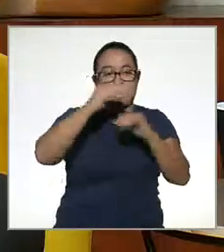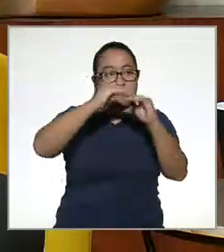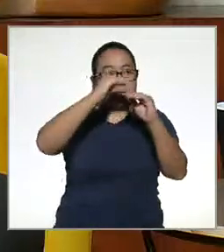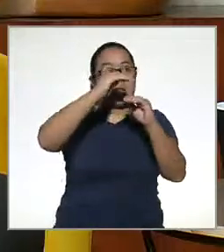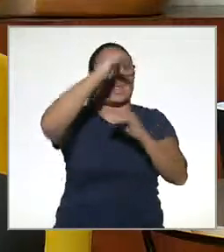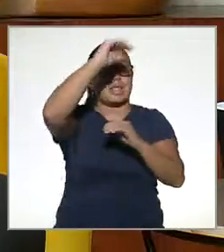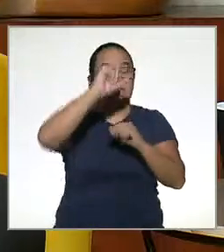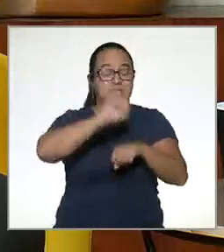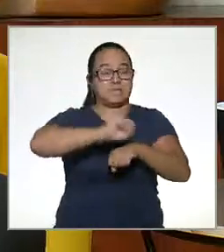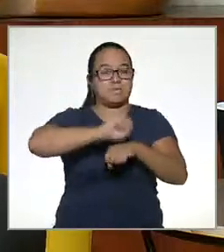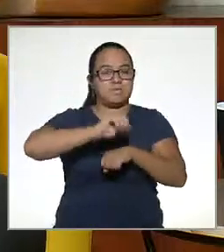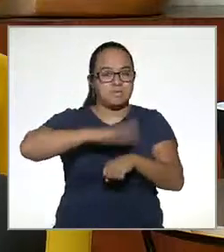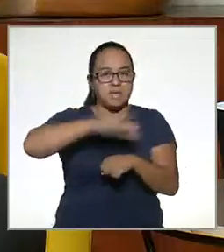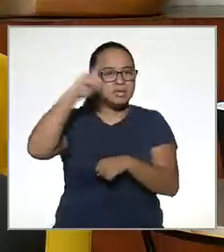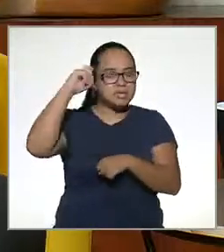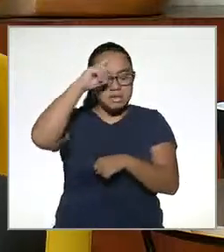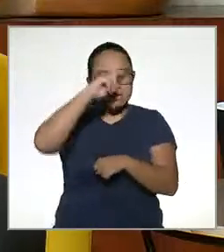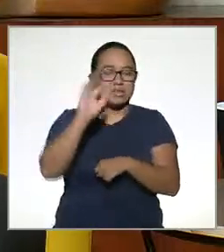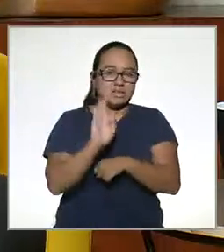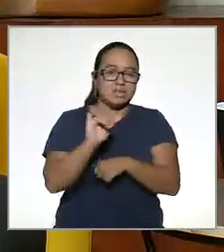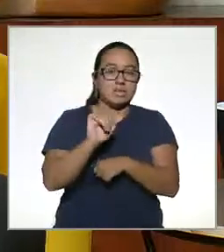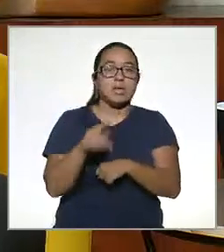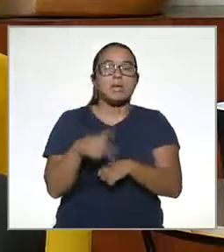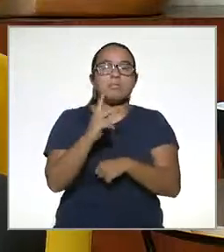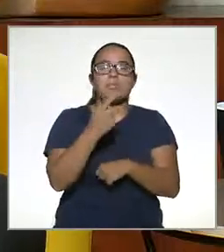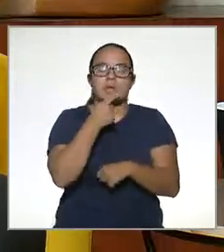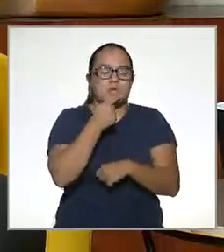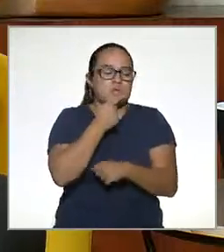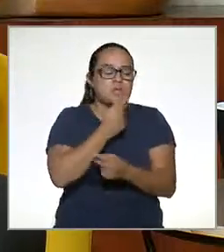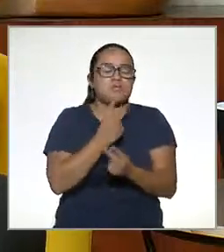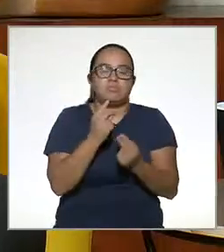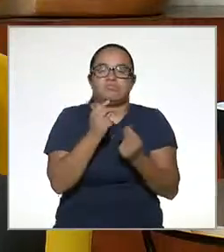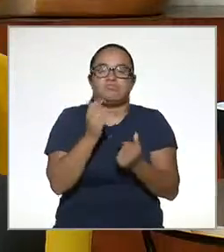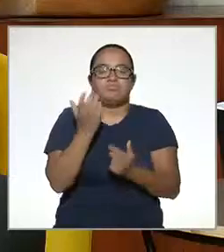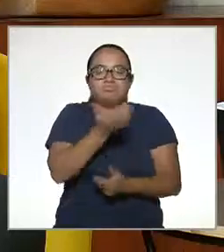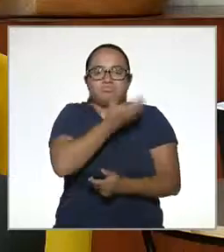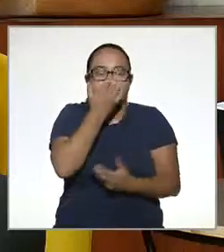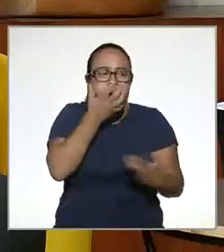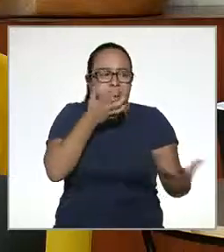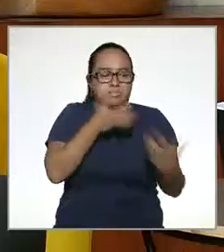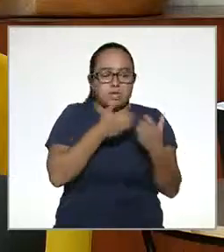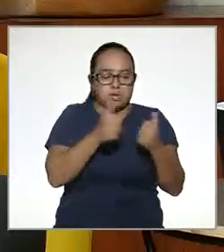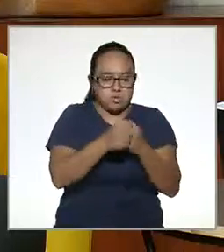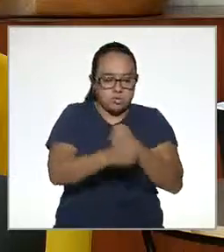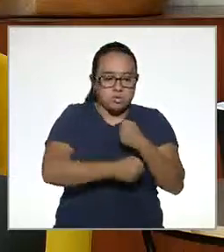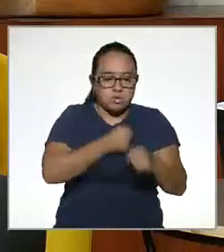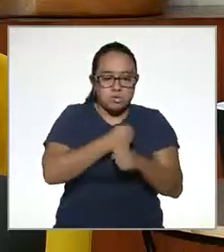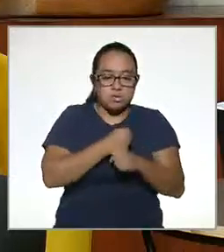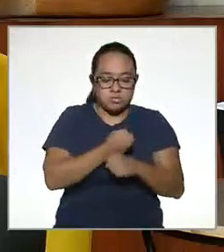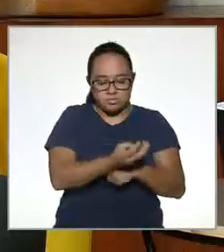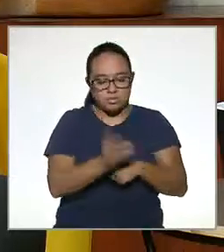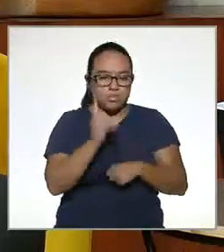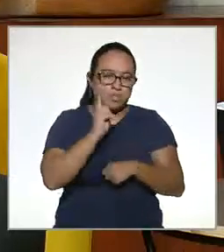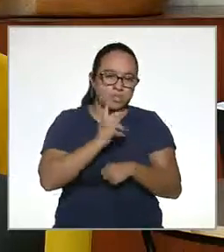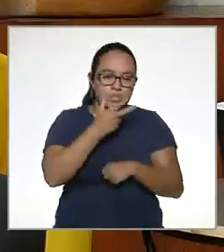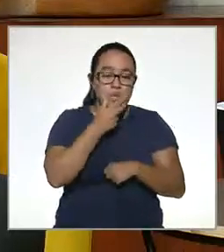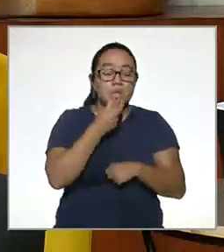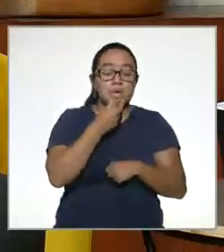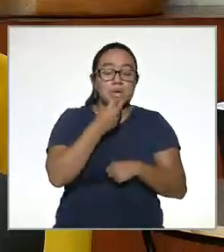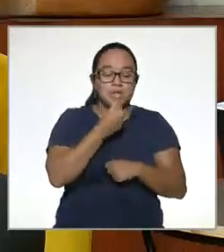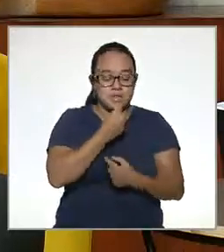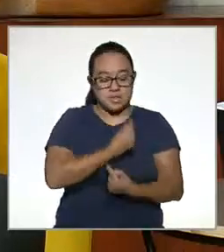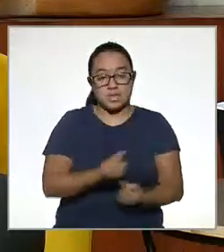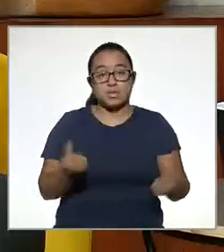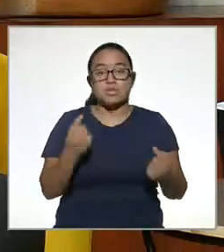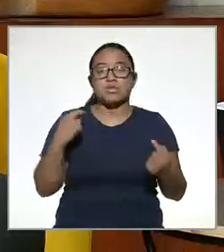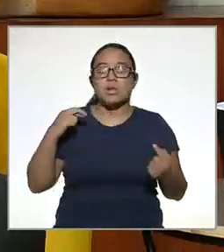secundaria, ¿no? Pero como los niños se adaptan muy bien de determinada edad, ellos y ellas fácilmente lo han